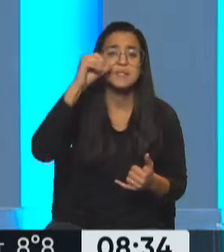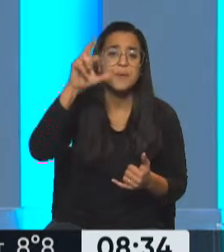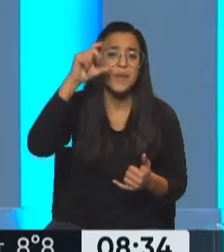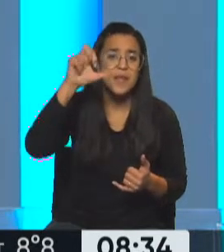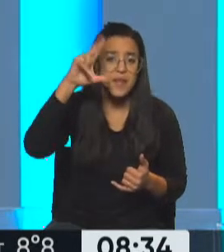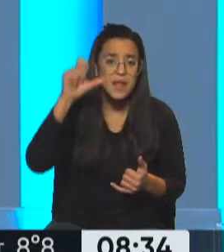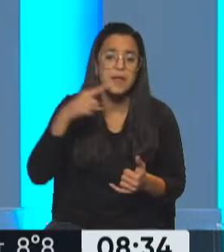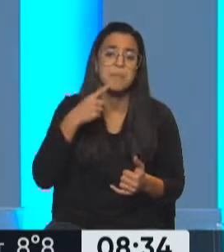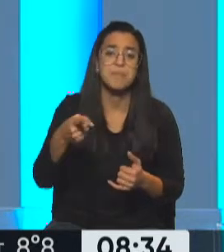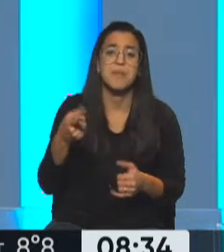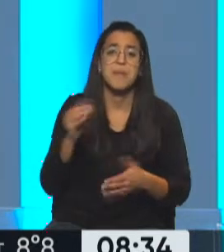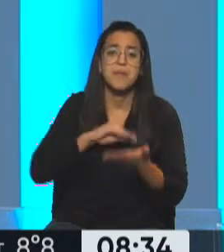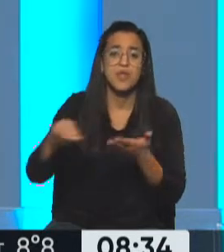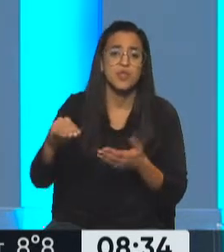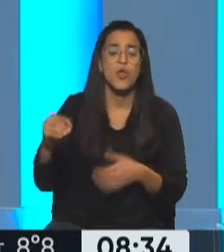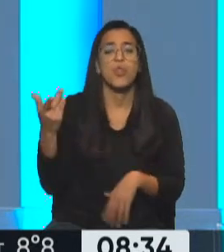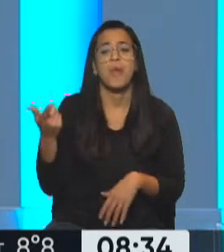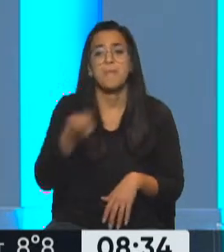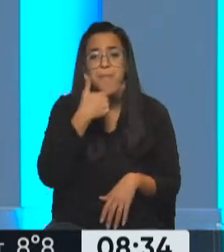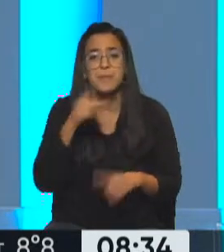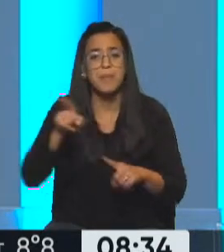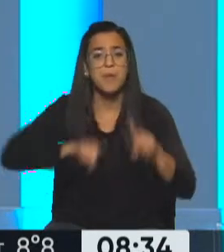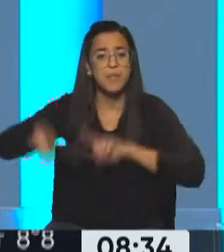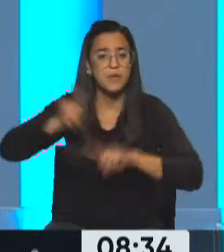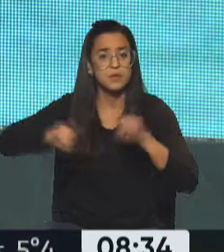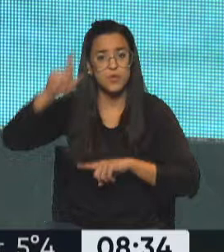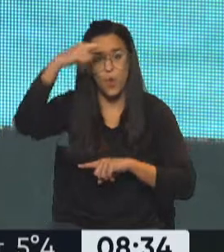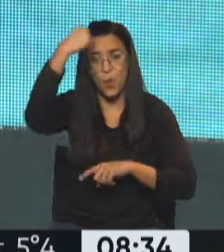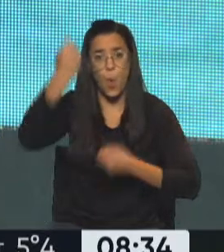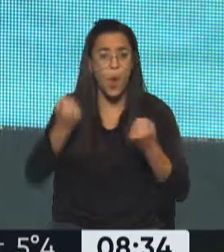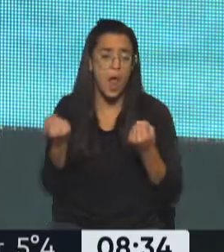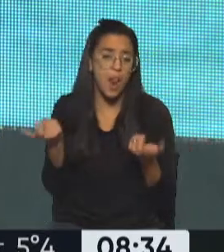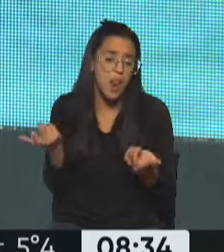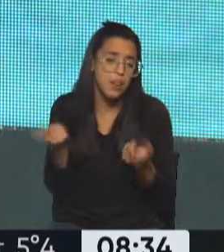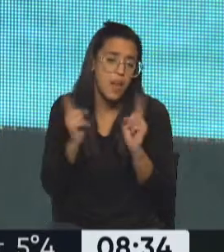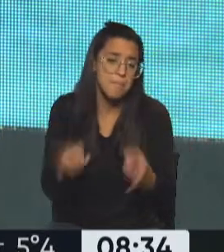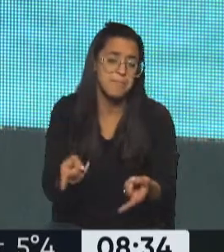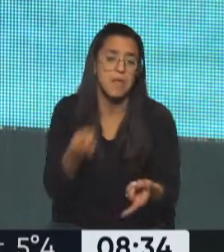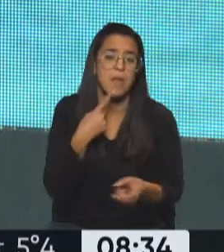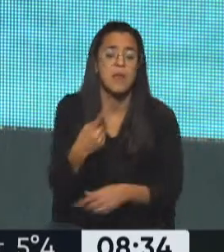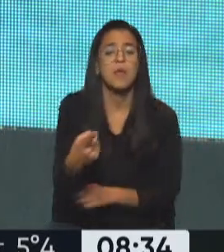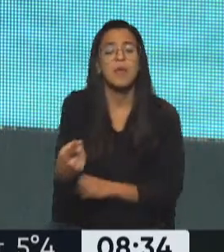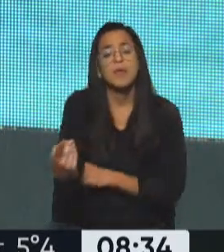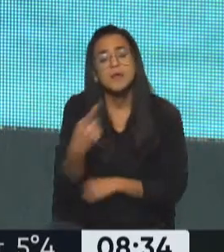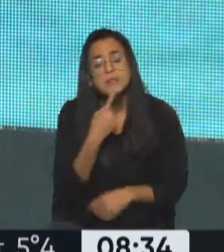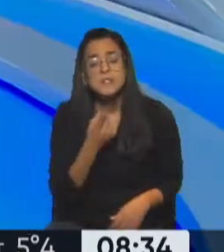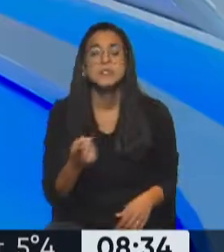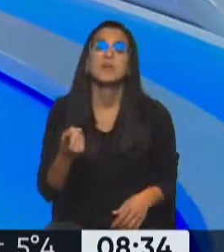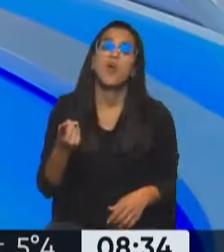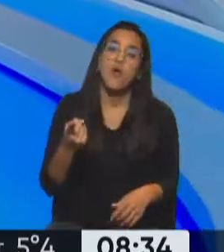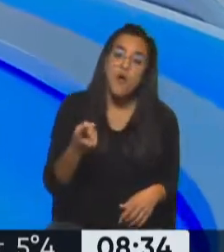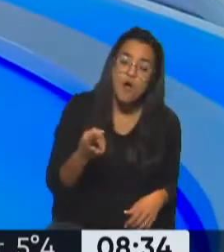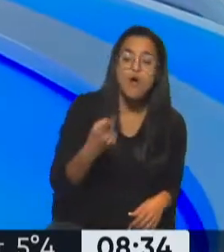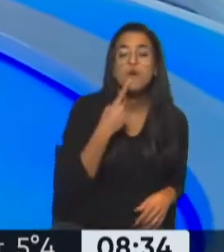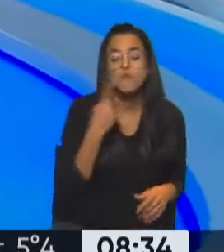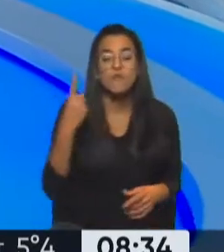ministro de Mauricio Macri y dirigente de la sociedad rural. El barro político complica todo y confunde, entonces... Confunde el